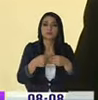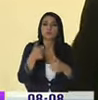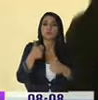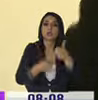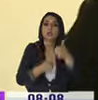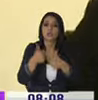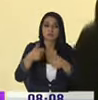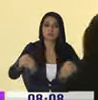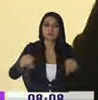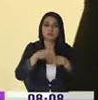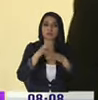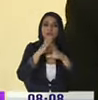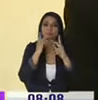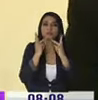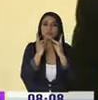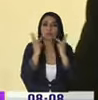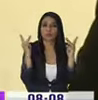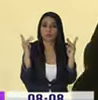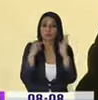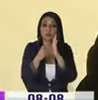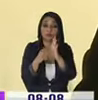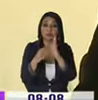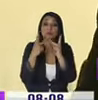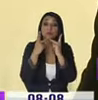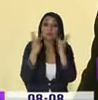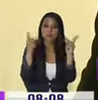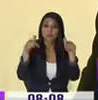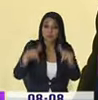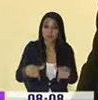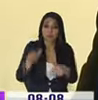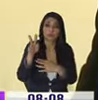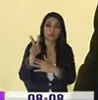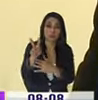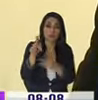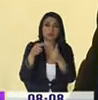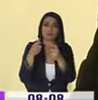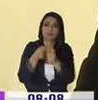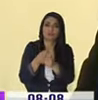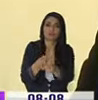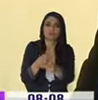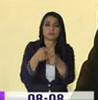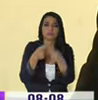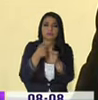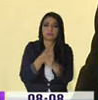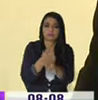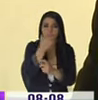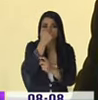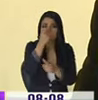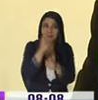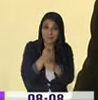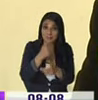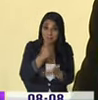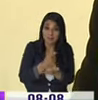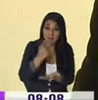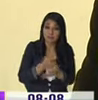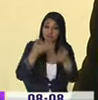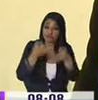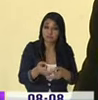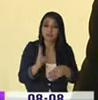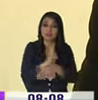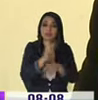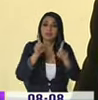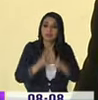existe un sistema de transporte público? Porque para que exista un verdadero sistema de transporte público debe